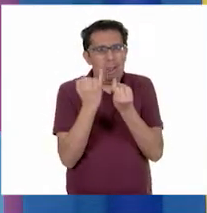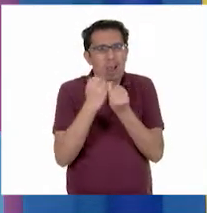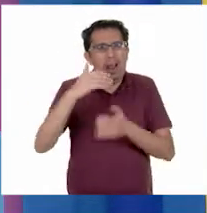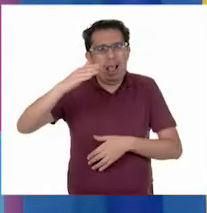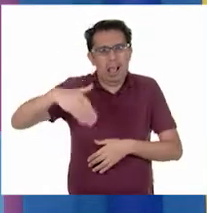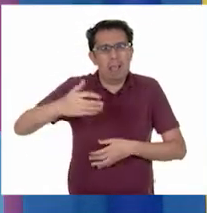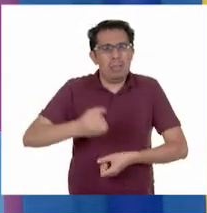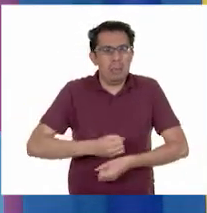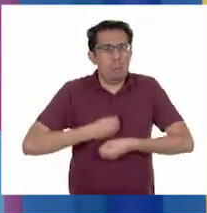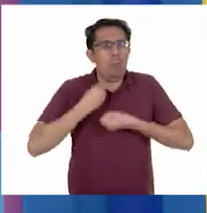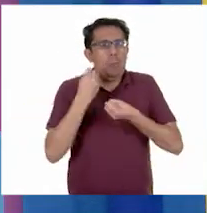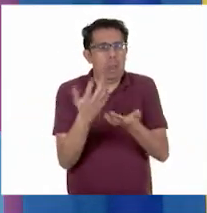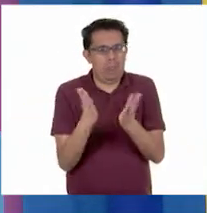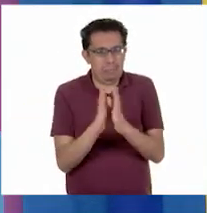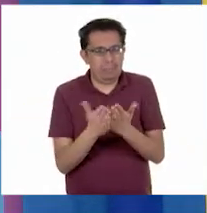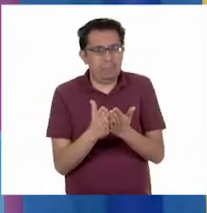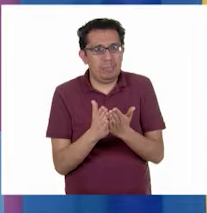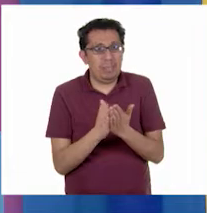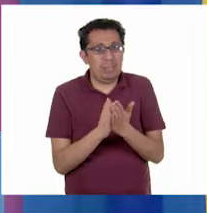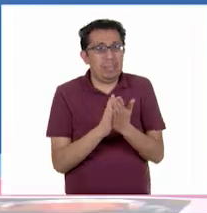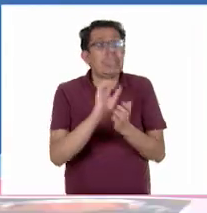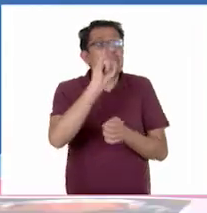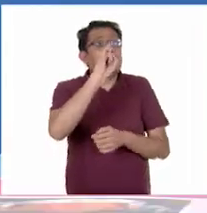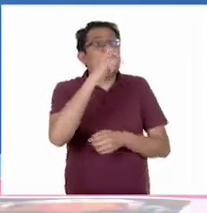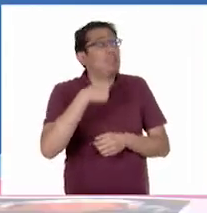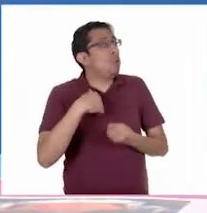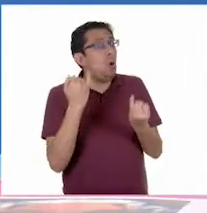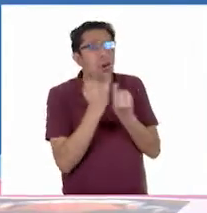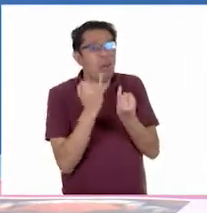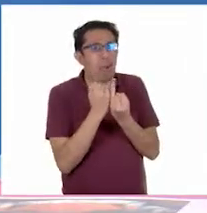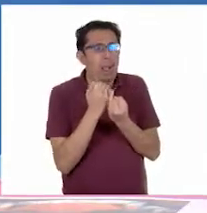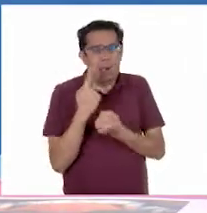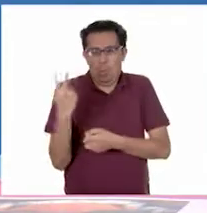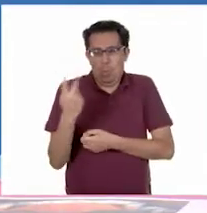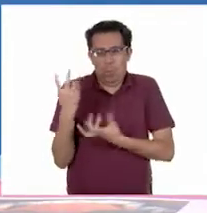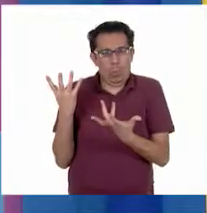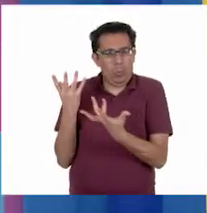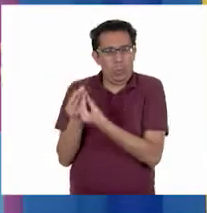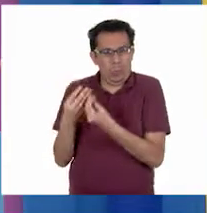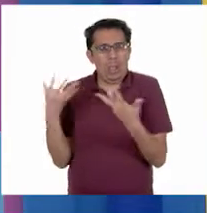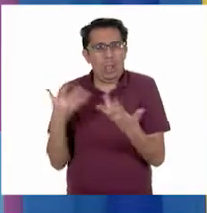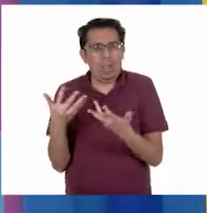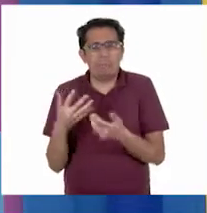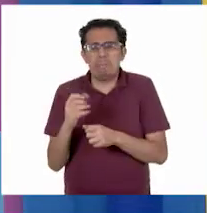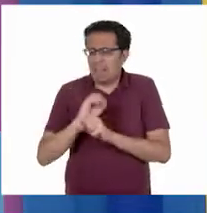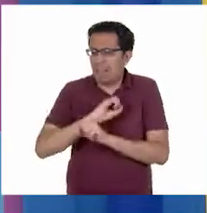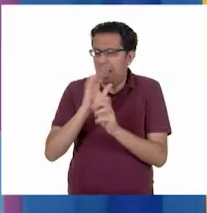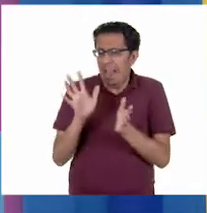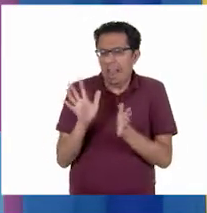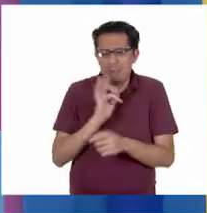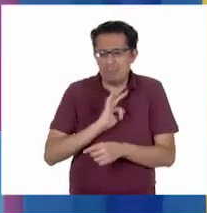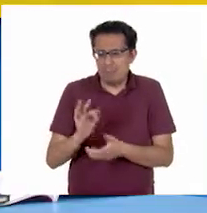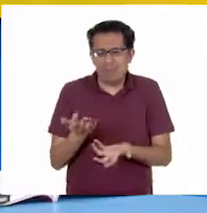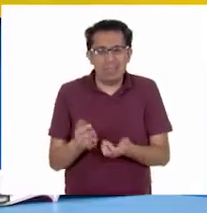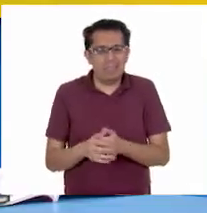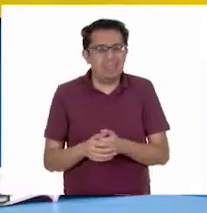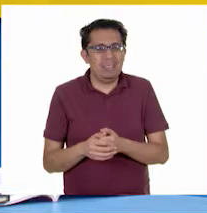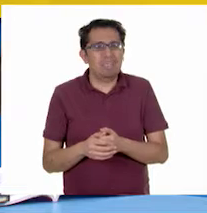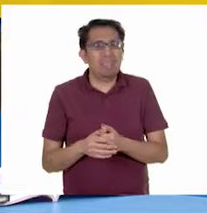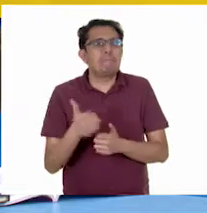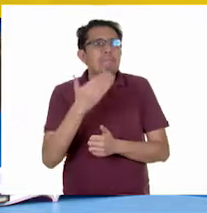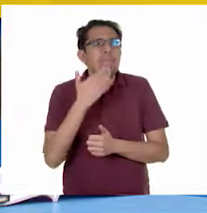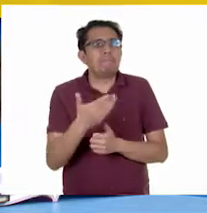de texto. Uy, sí. Yo lo voy a hacer con Larisa también. Sí, claro, Ton. Muy bien, muy